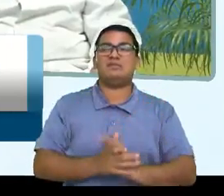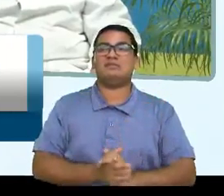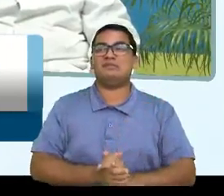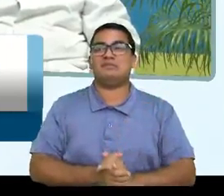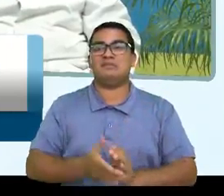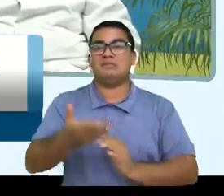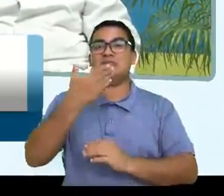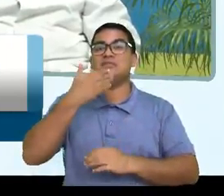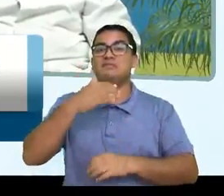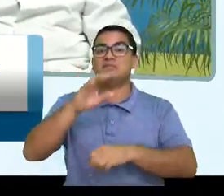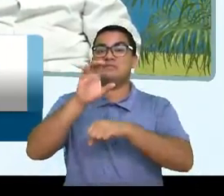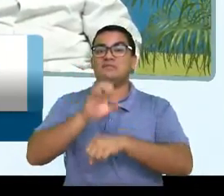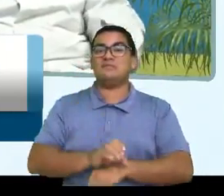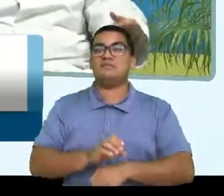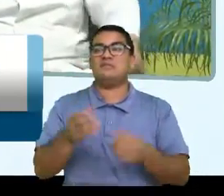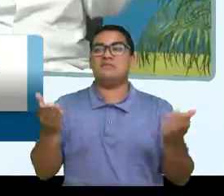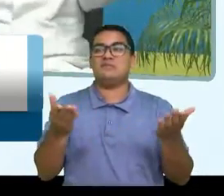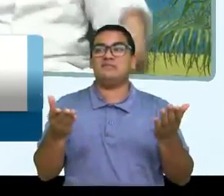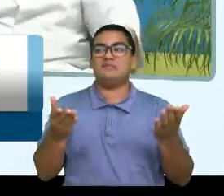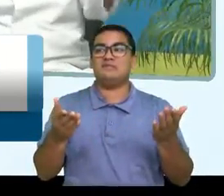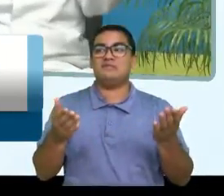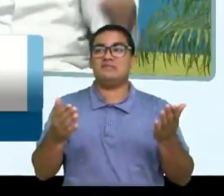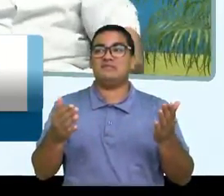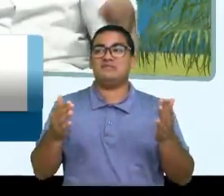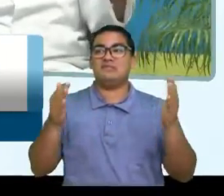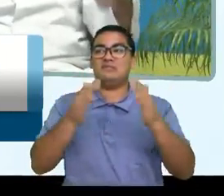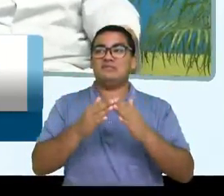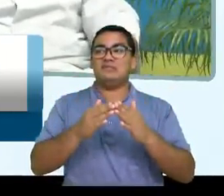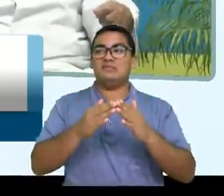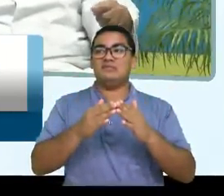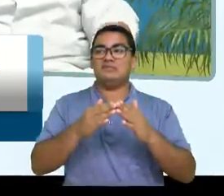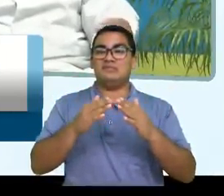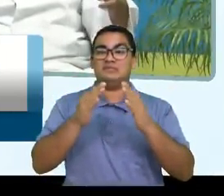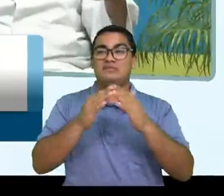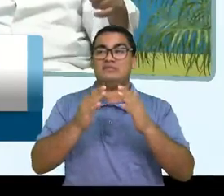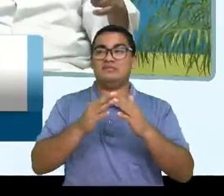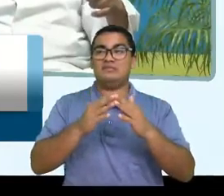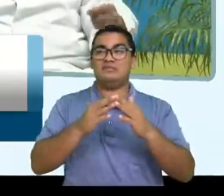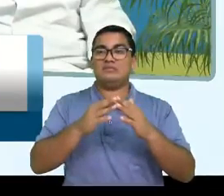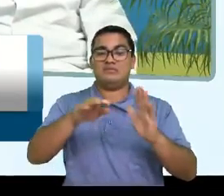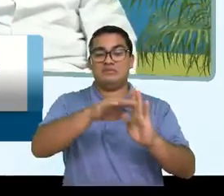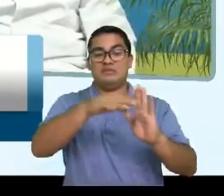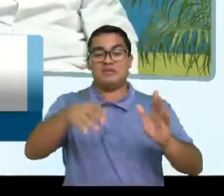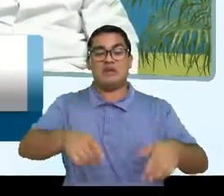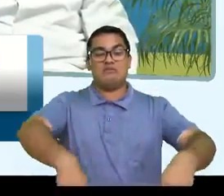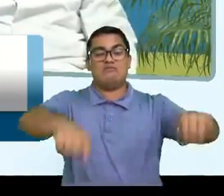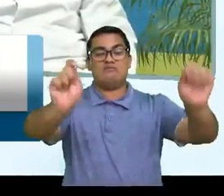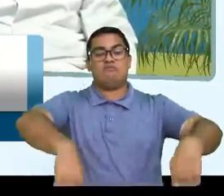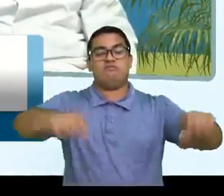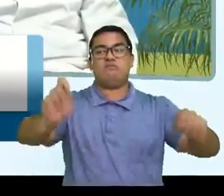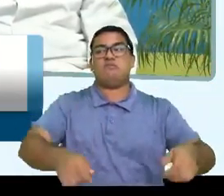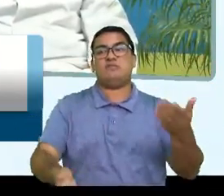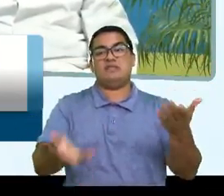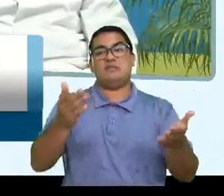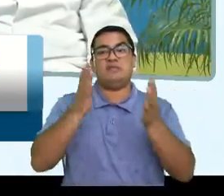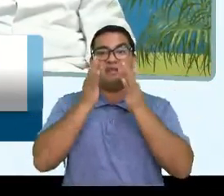mala costumbre de que llegamos a la casa y sacudimos la sábana. Y ahí pudo haber pasado un gato y